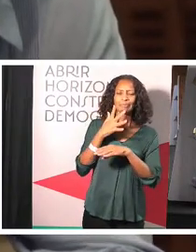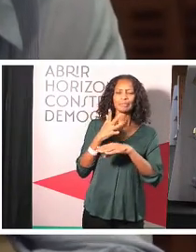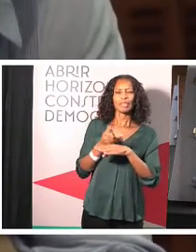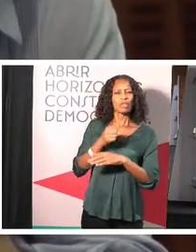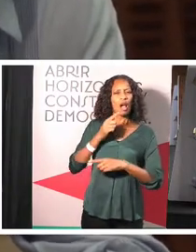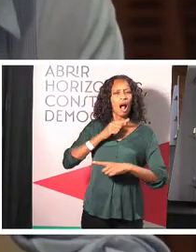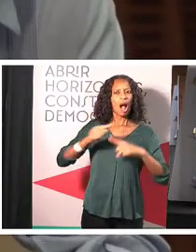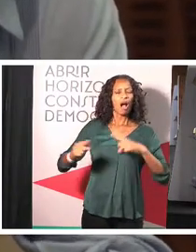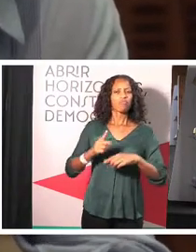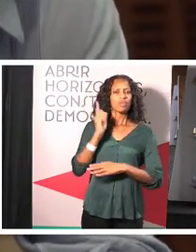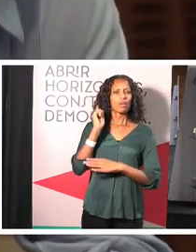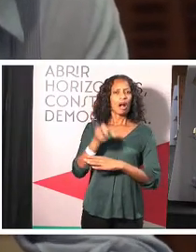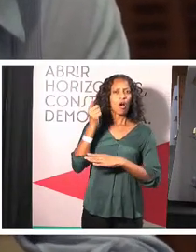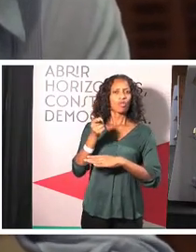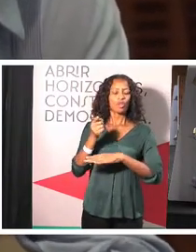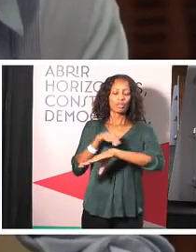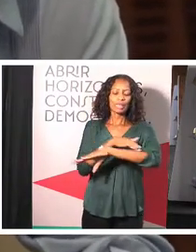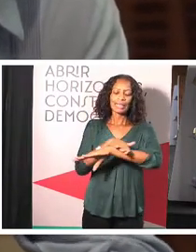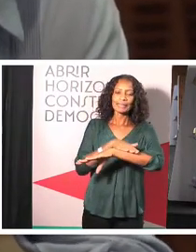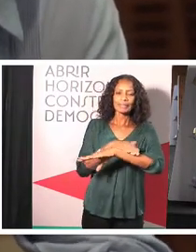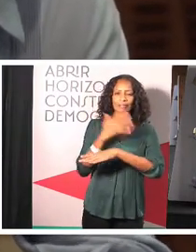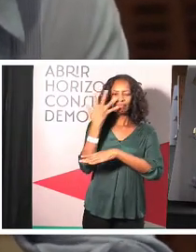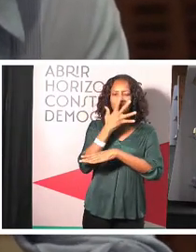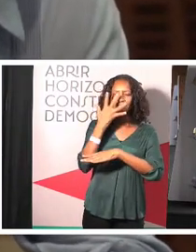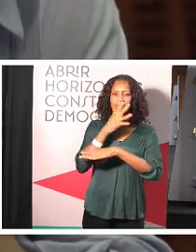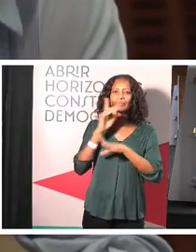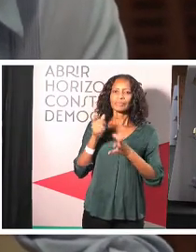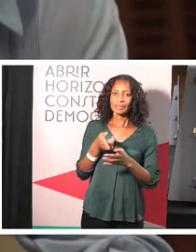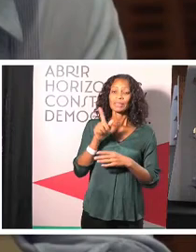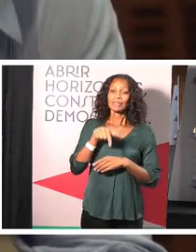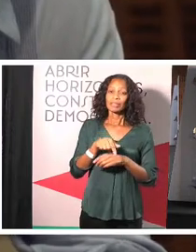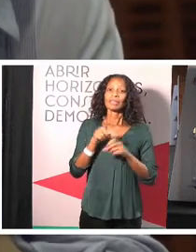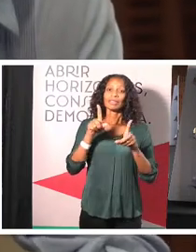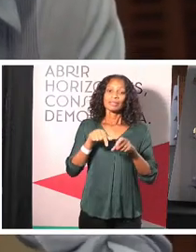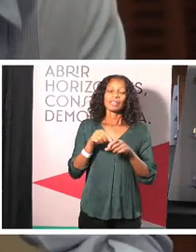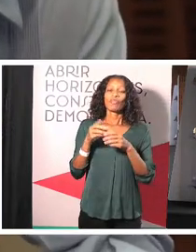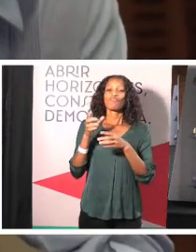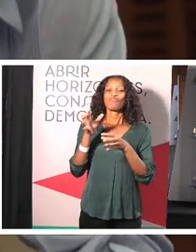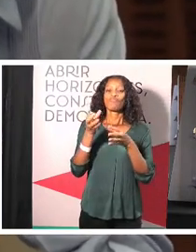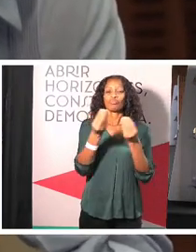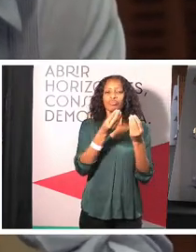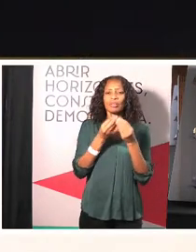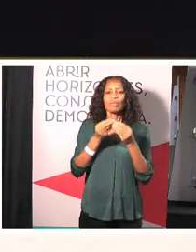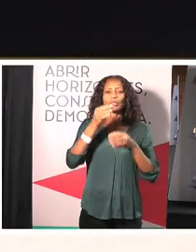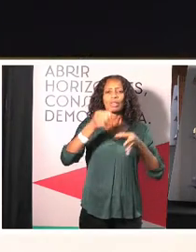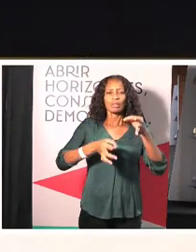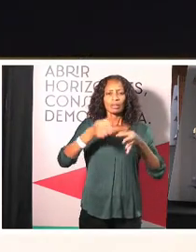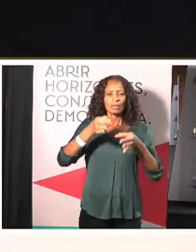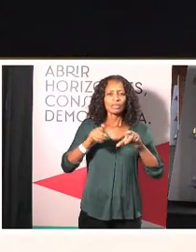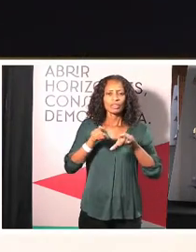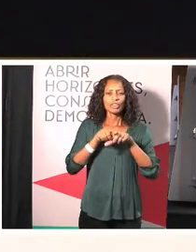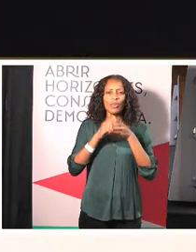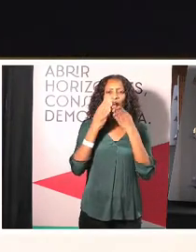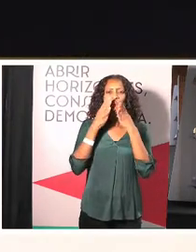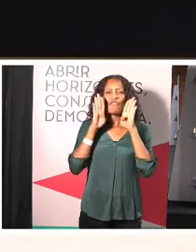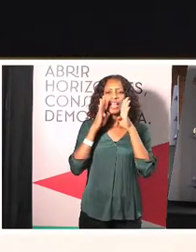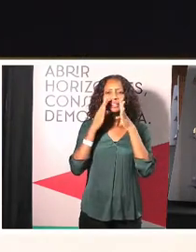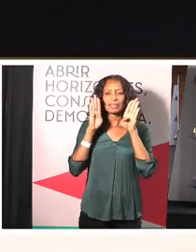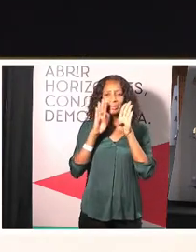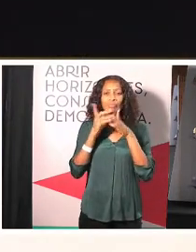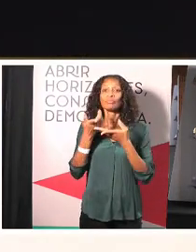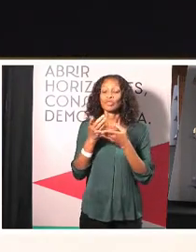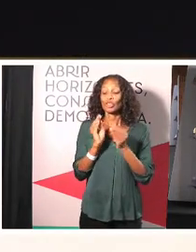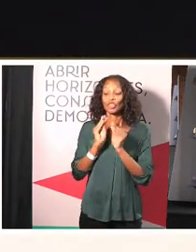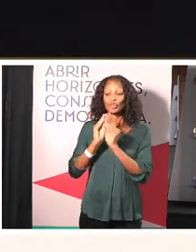dicen, no vamos a obedecer lo que decís. Y esto se ha visto, por ejemplo, en el caso de varios pleitos, en el caso de Facebook con los trabajadores, porque querían